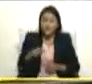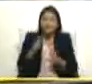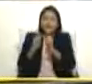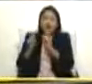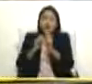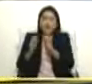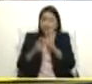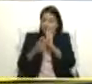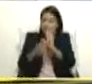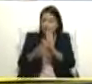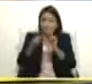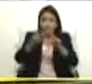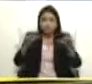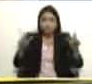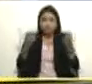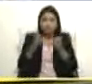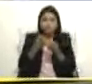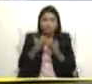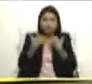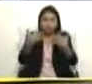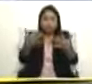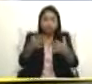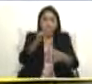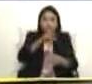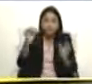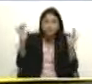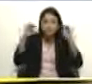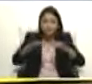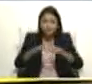comunicación, señoras y señores.